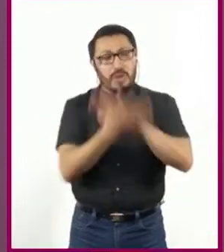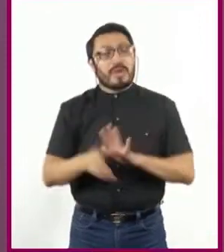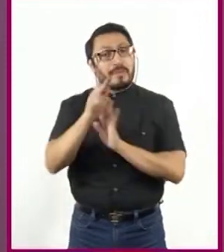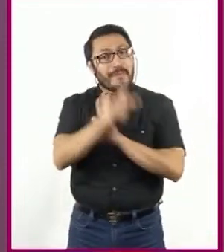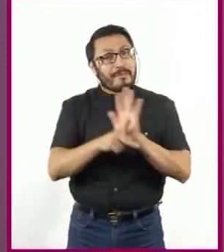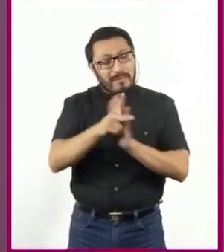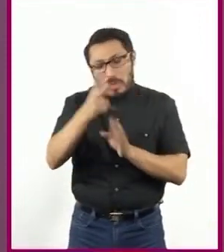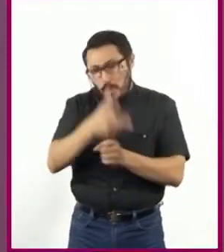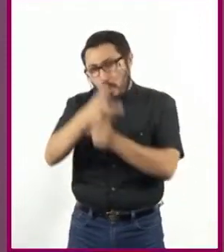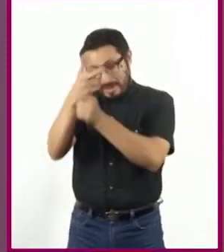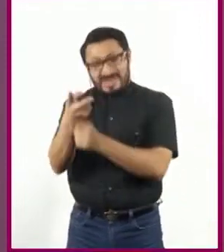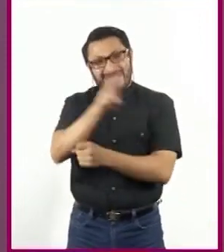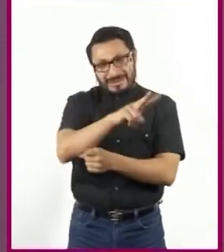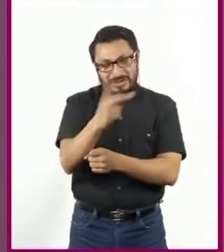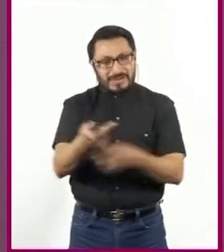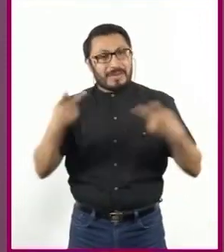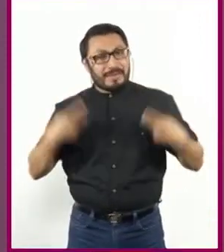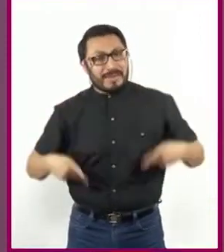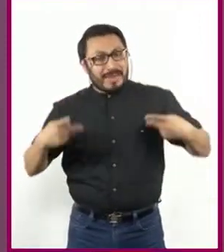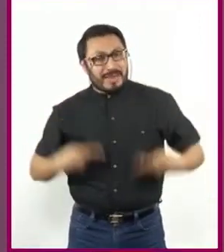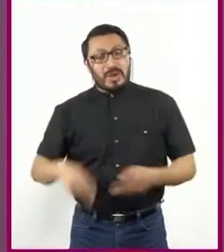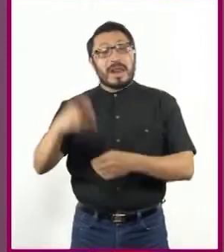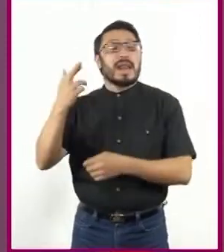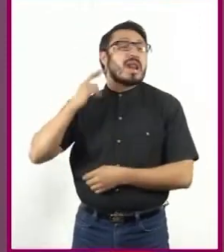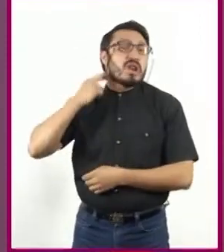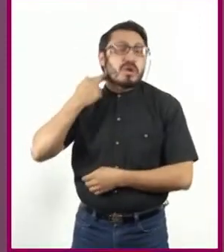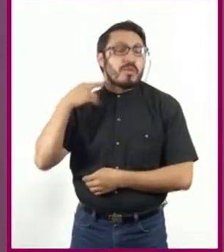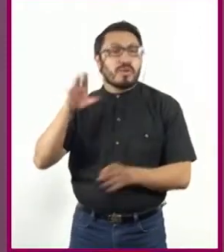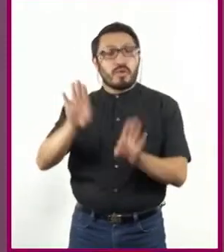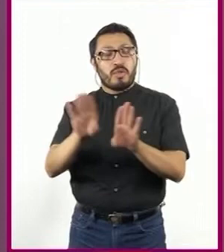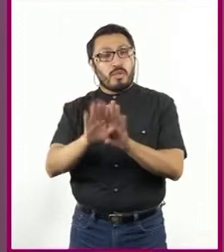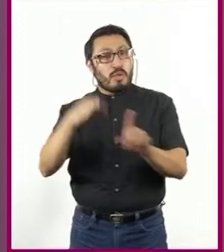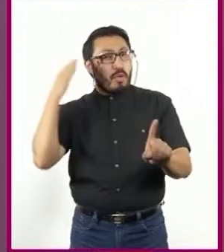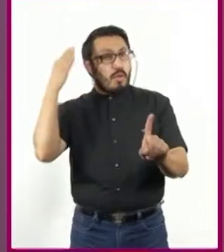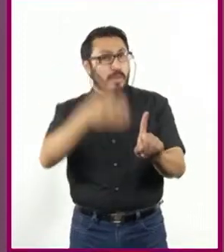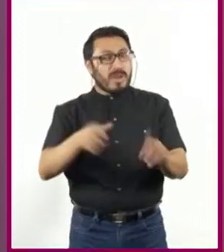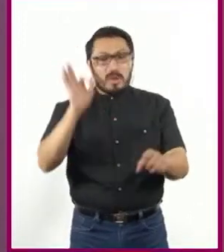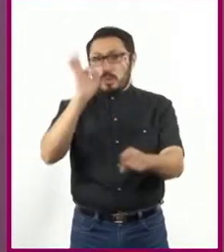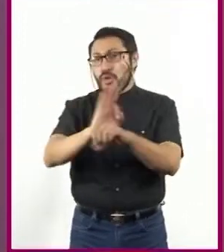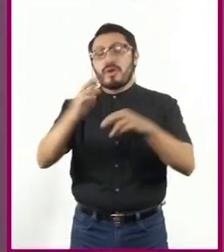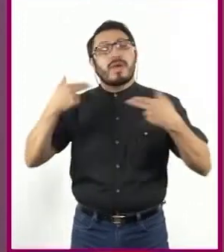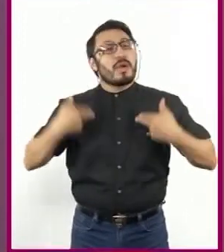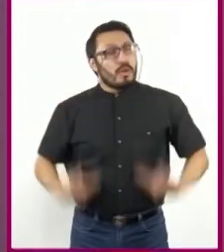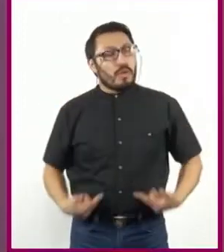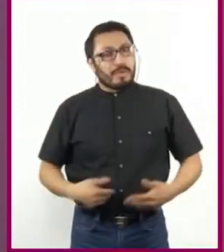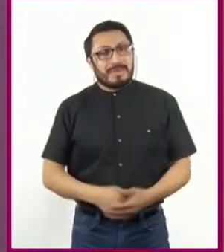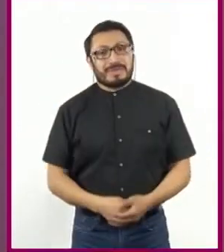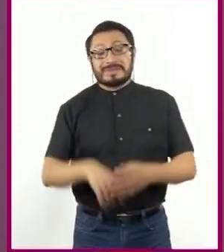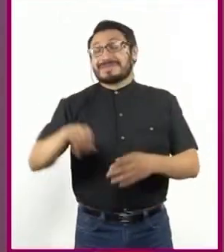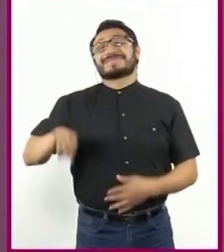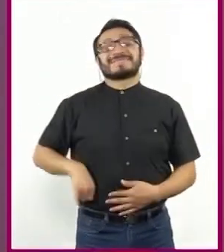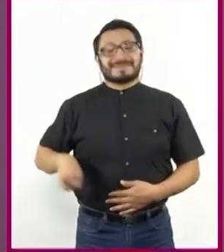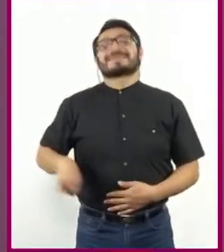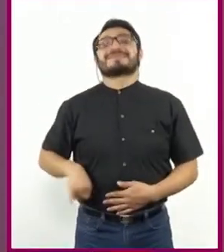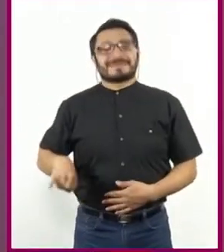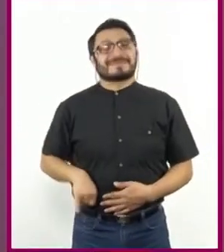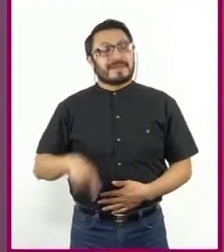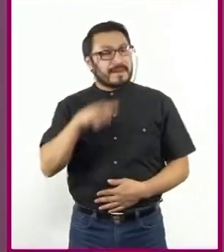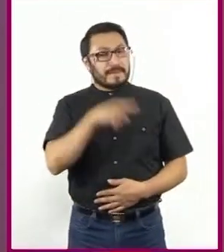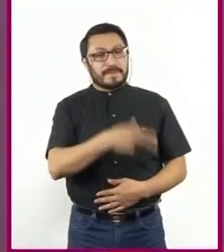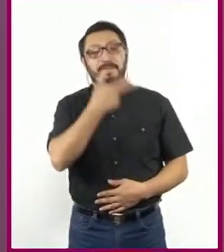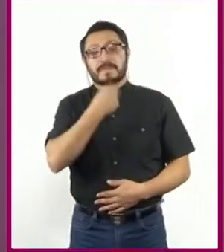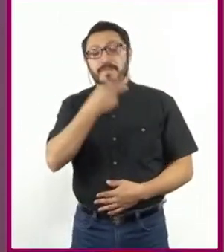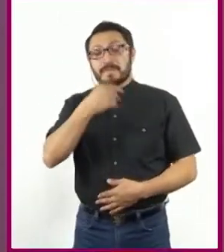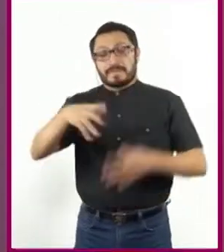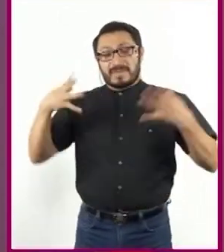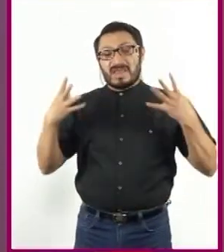los protagonistas son robots, que tienen como orientación principal proteger la vida humana. Es interesante que este autor,